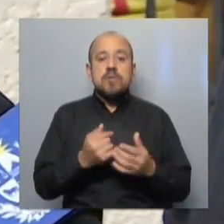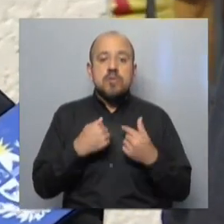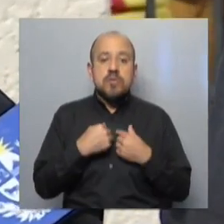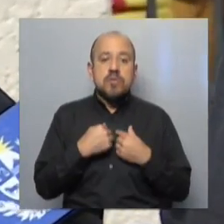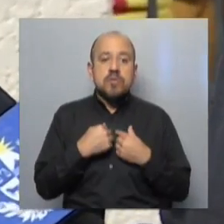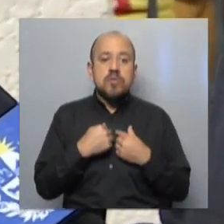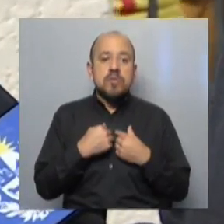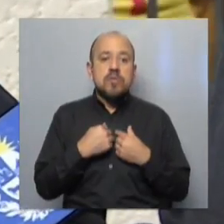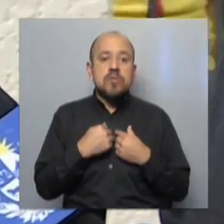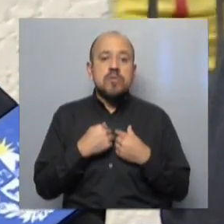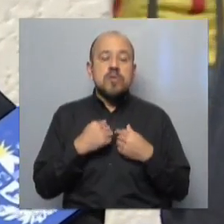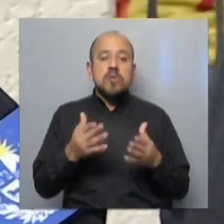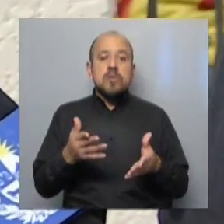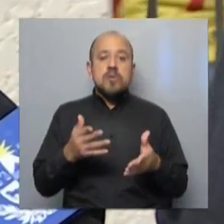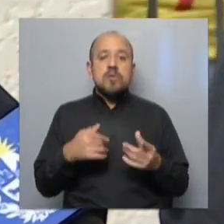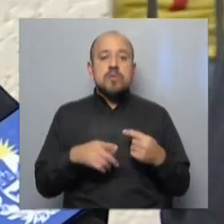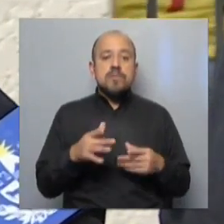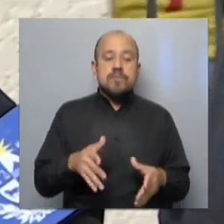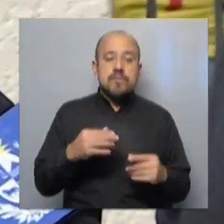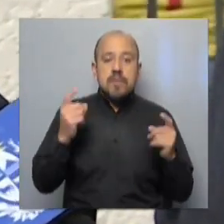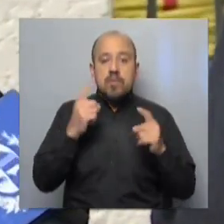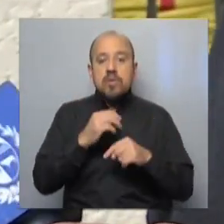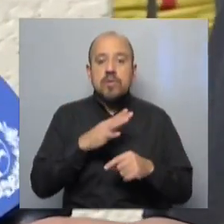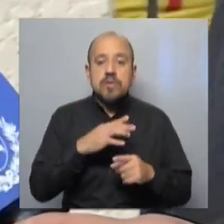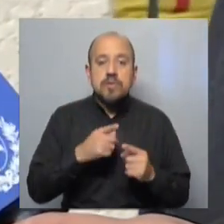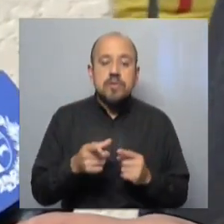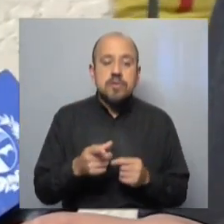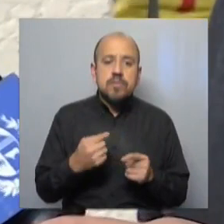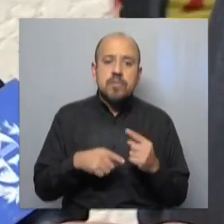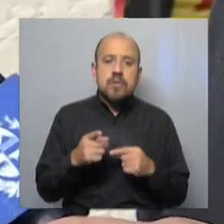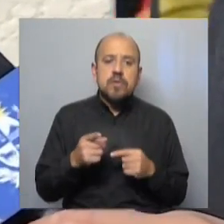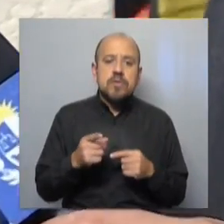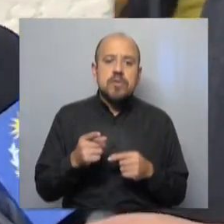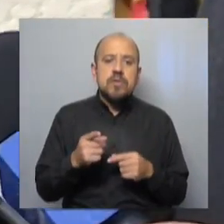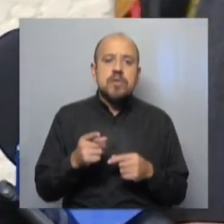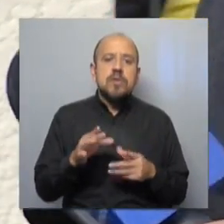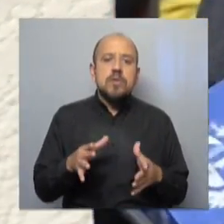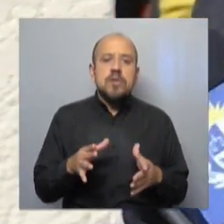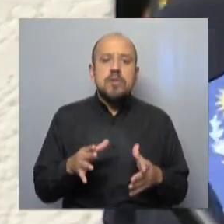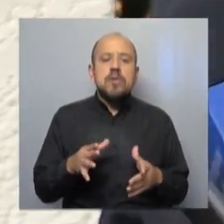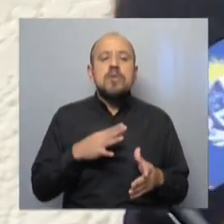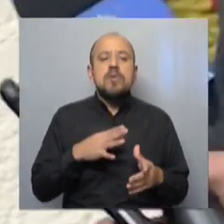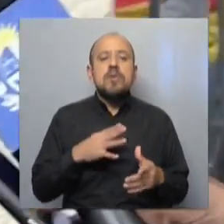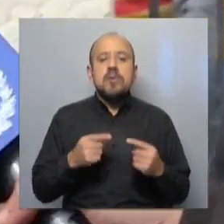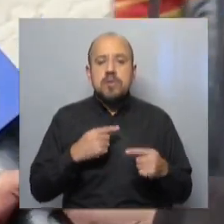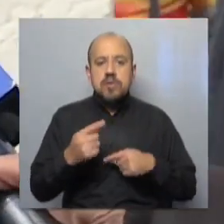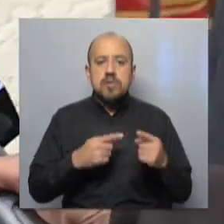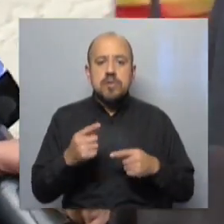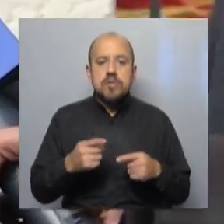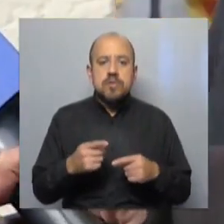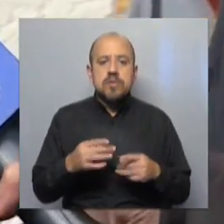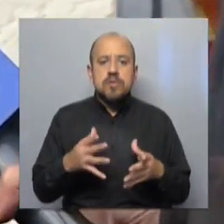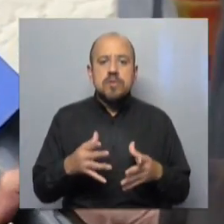para tratar de mitigar al máximo en la dificultad que ocasiona esta obra pero venimos esté salvando esas situaciones y